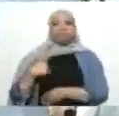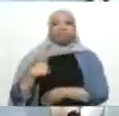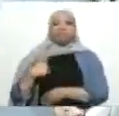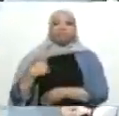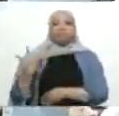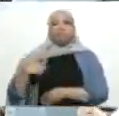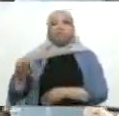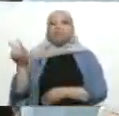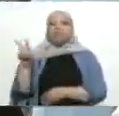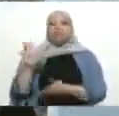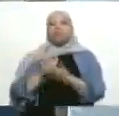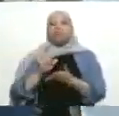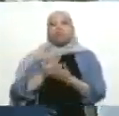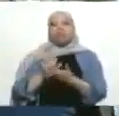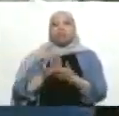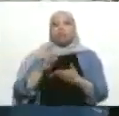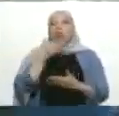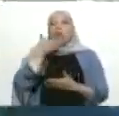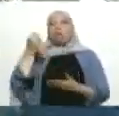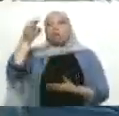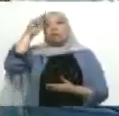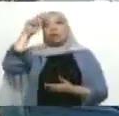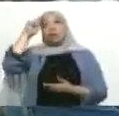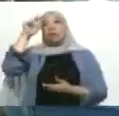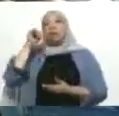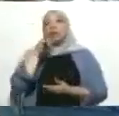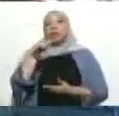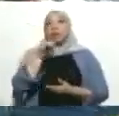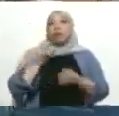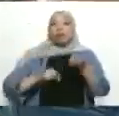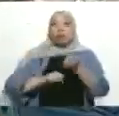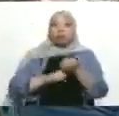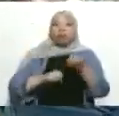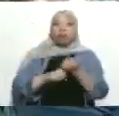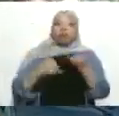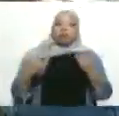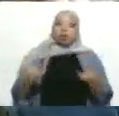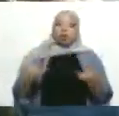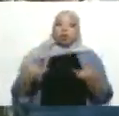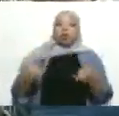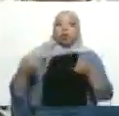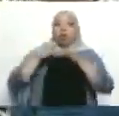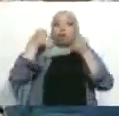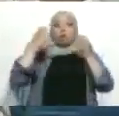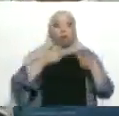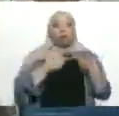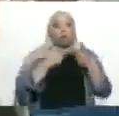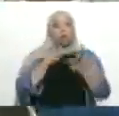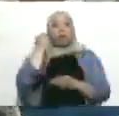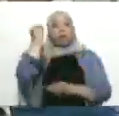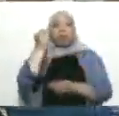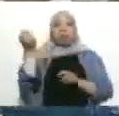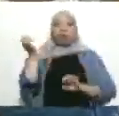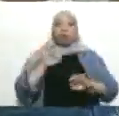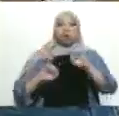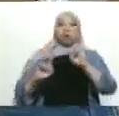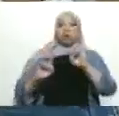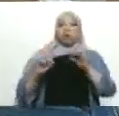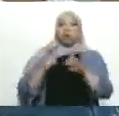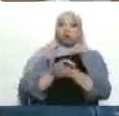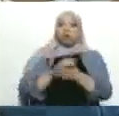venezolano está la gran memoria de quienes con arrojo, con valentía, con conciencia defendieron piedra en